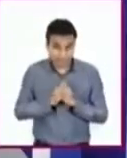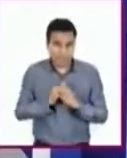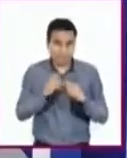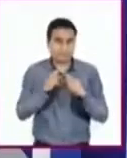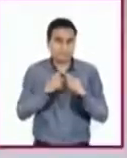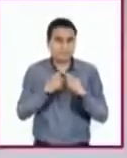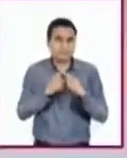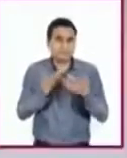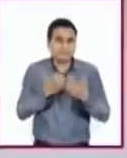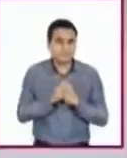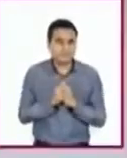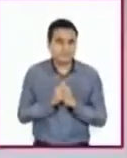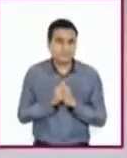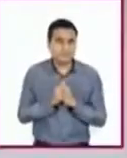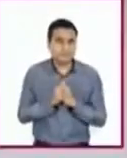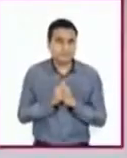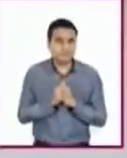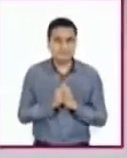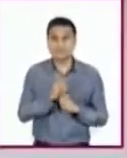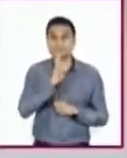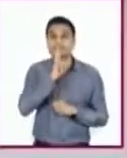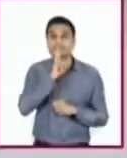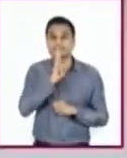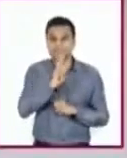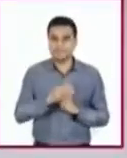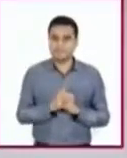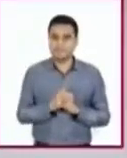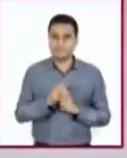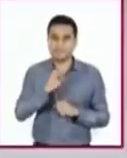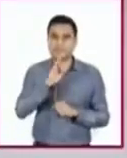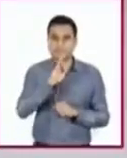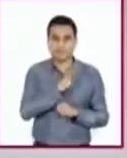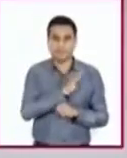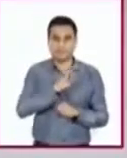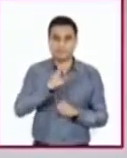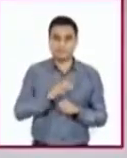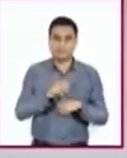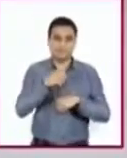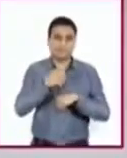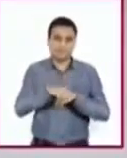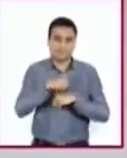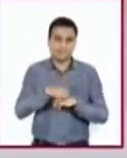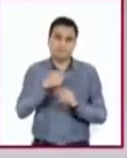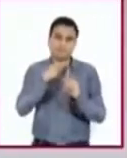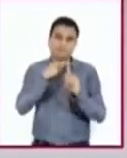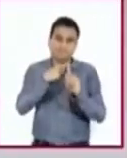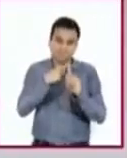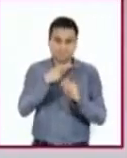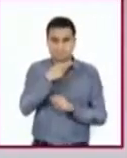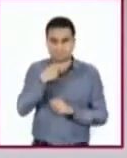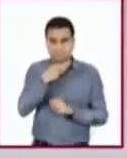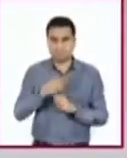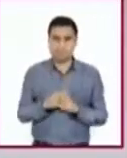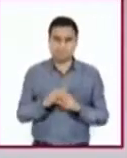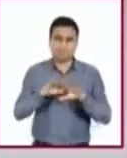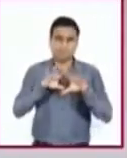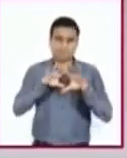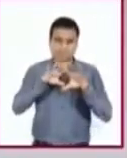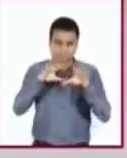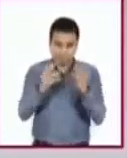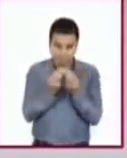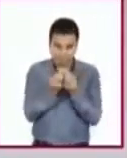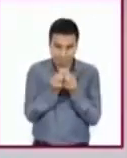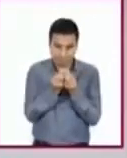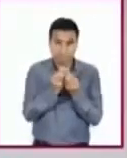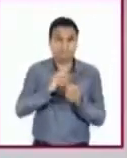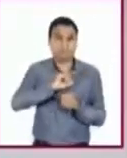ganó? Para responder, podemos sumar por separados los números positivos y negativos de cada equipo y